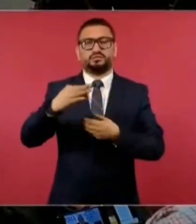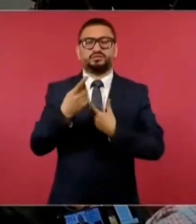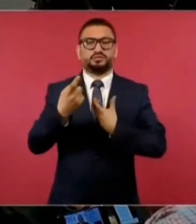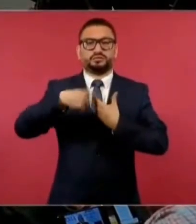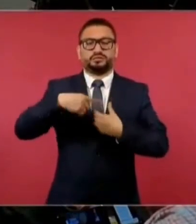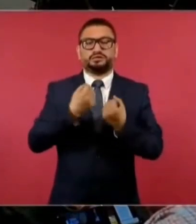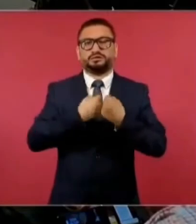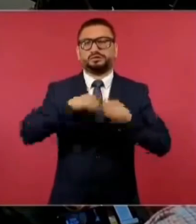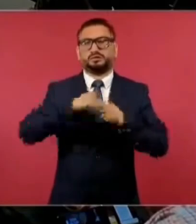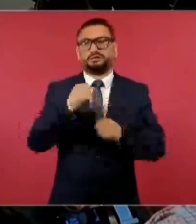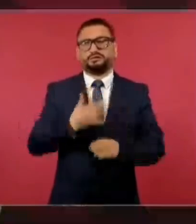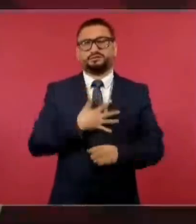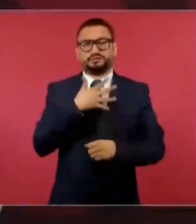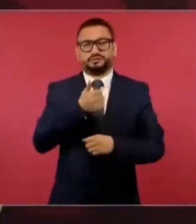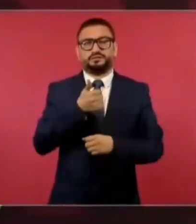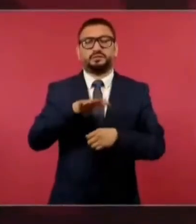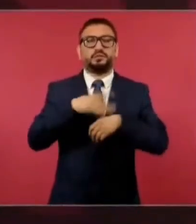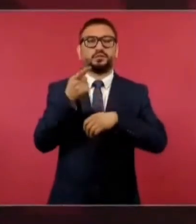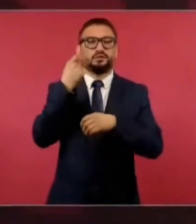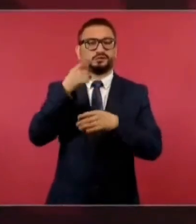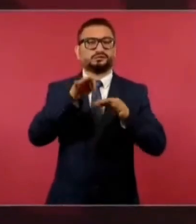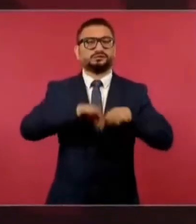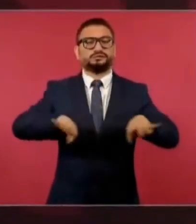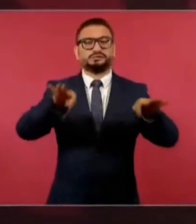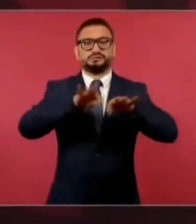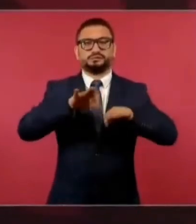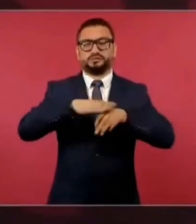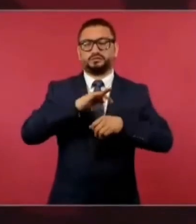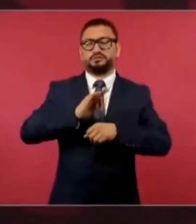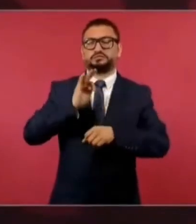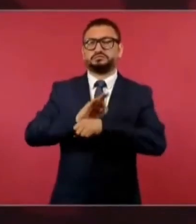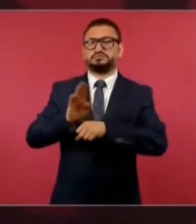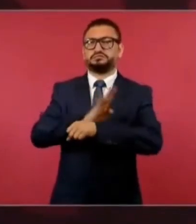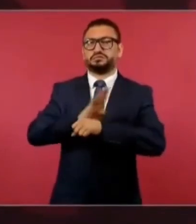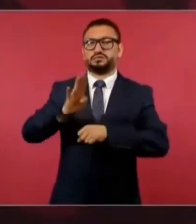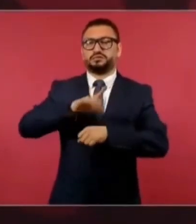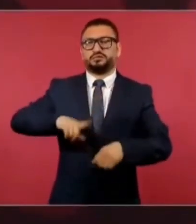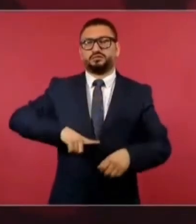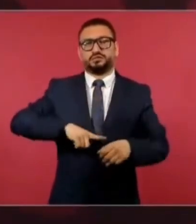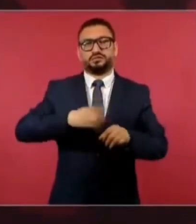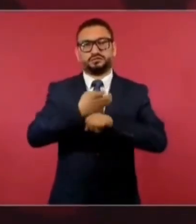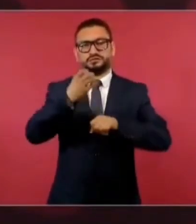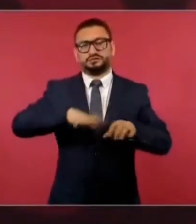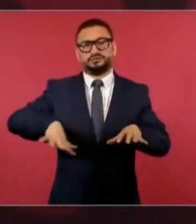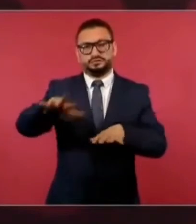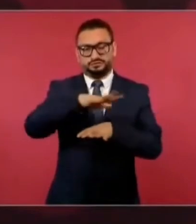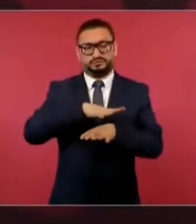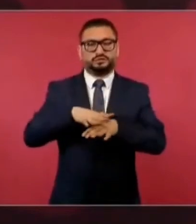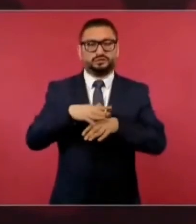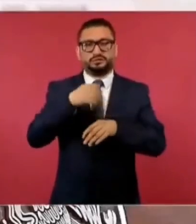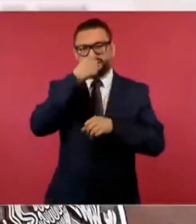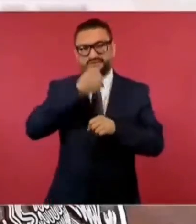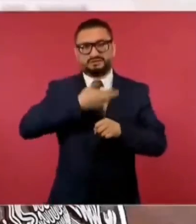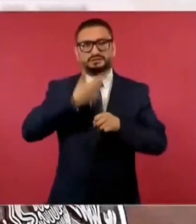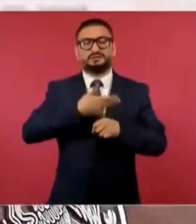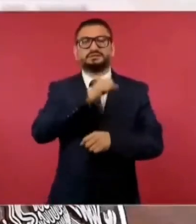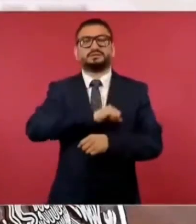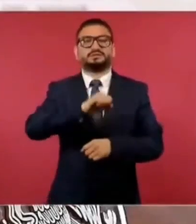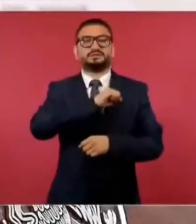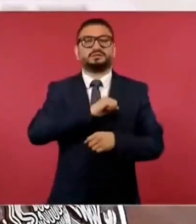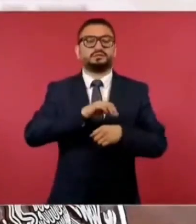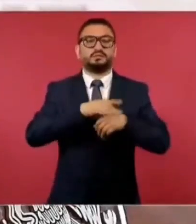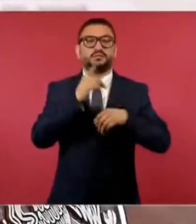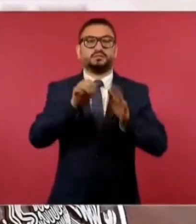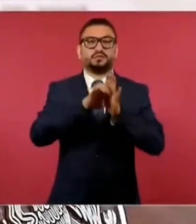Es importante porque esto tiene muchos beneficios para un gobierno estatal, en las secretarías de salud. Simplemente